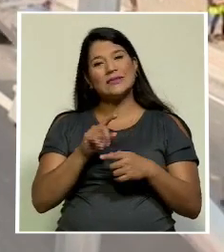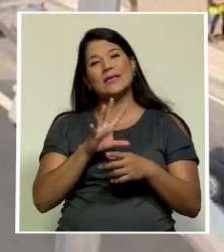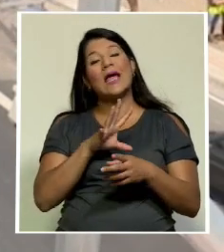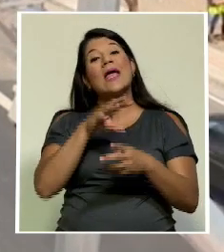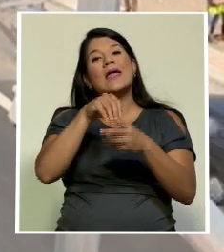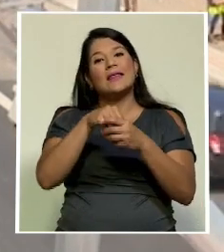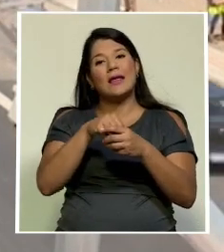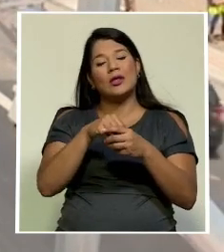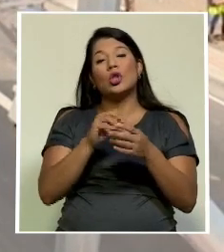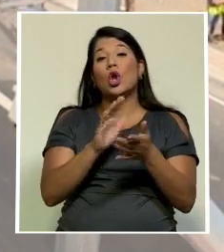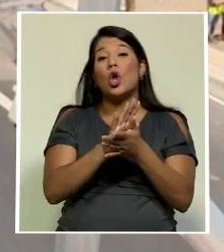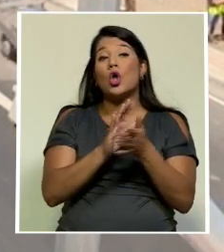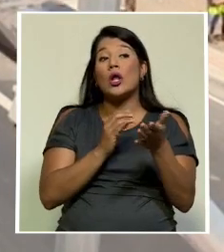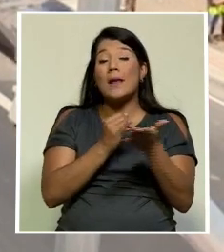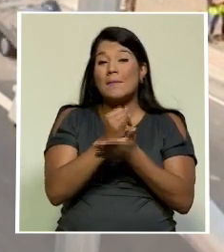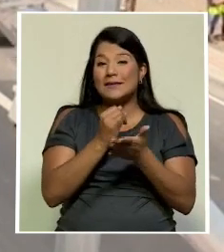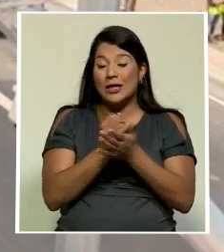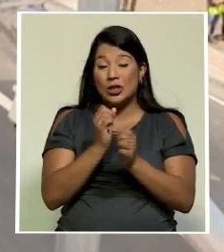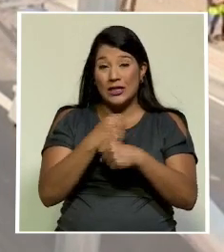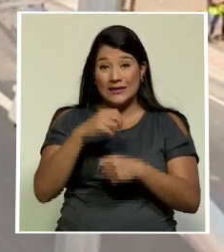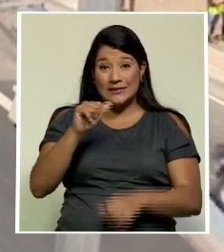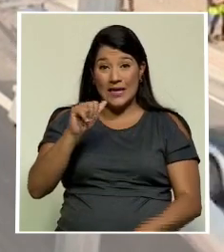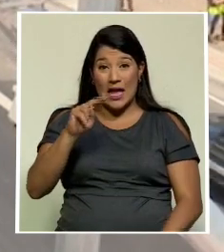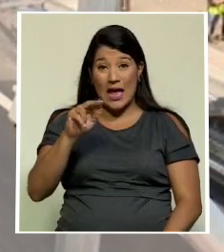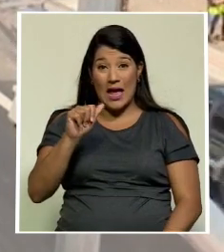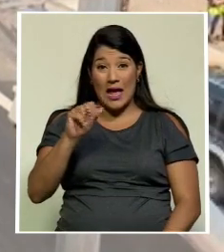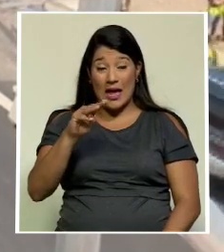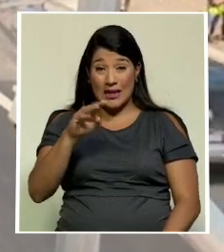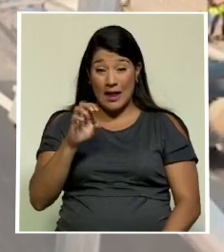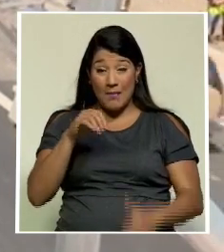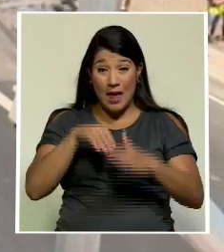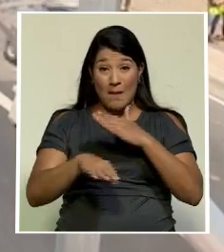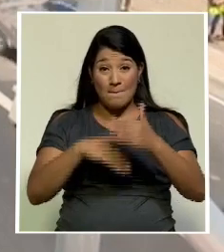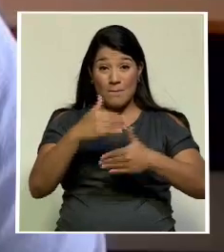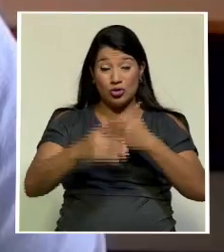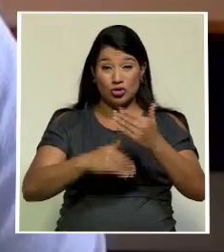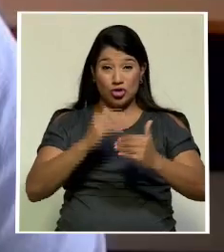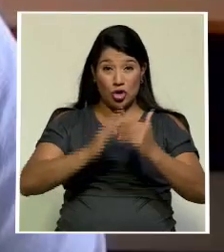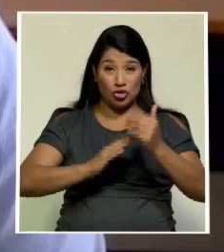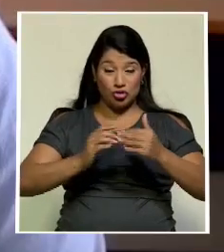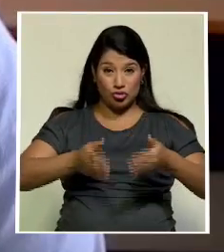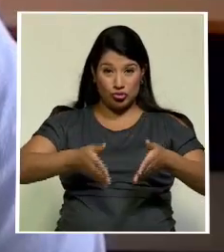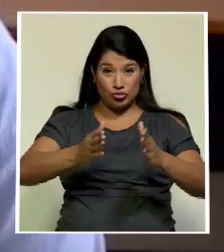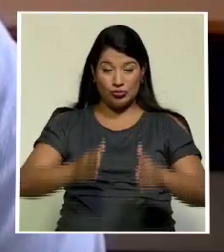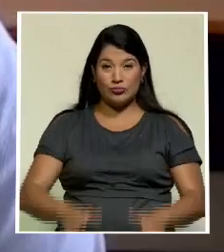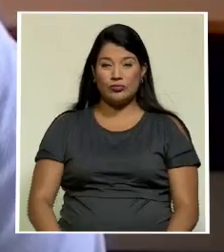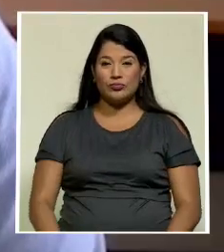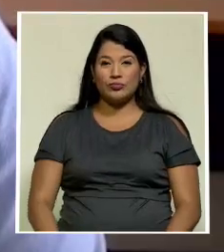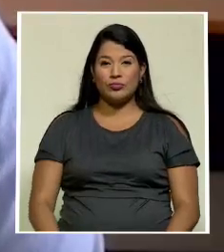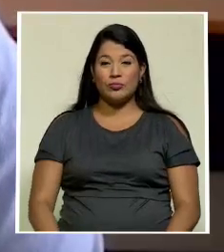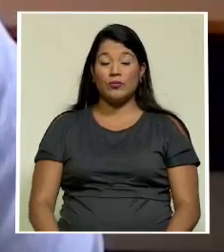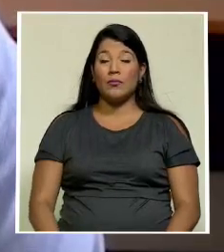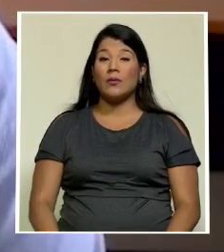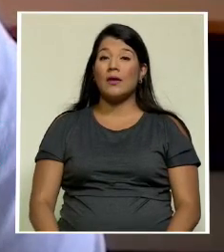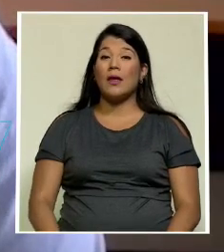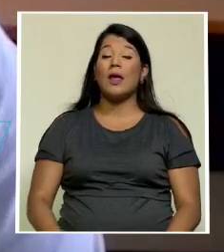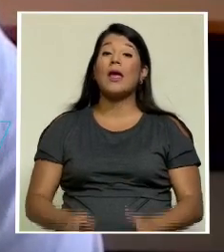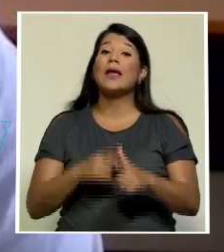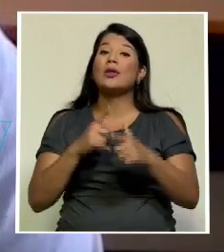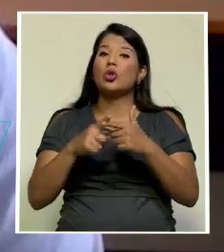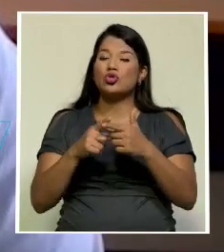de la inspección que realizó la ANAME durante la etapa constructiva del proyecto. El informe resume el proceso